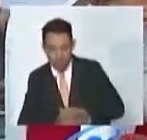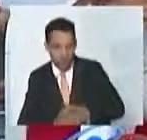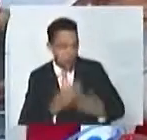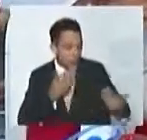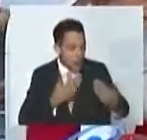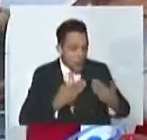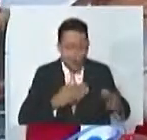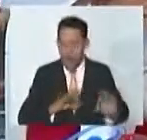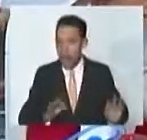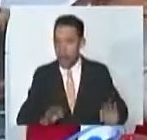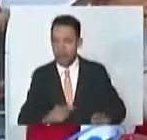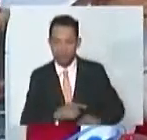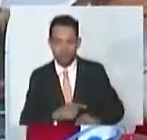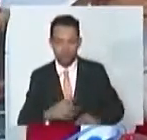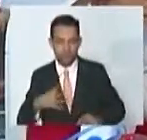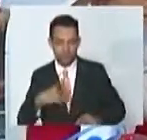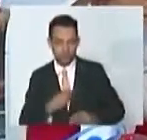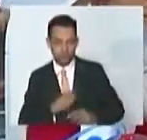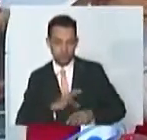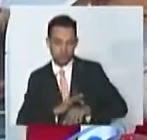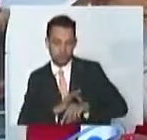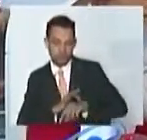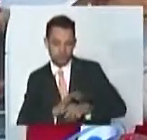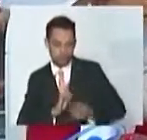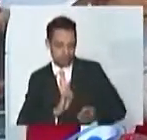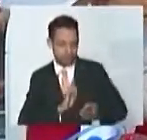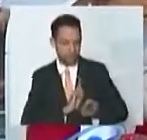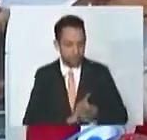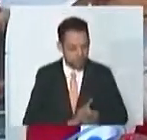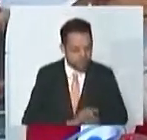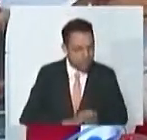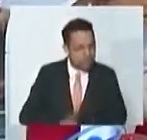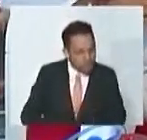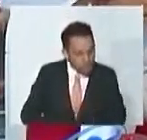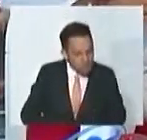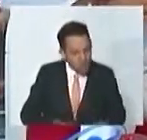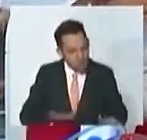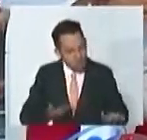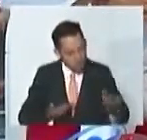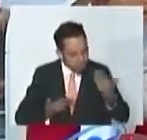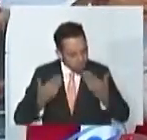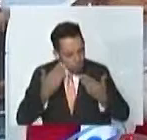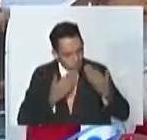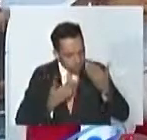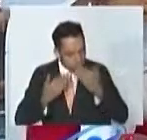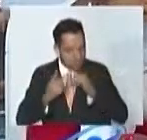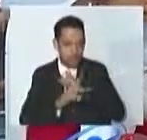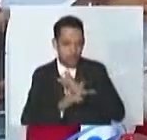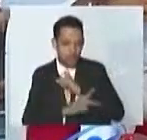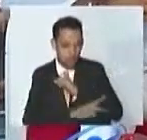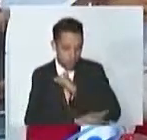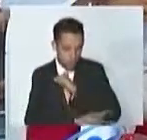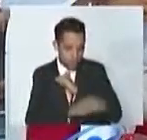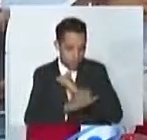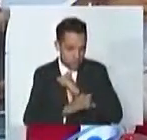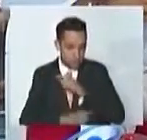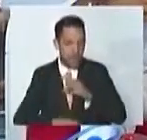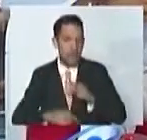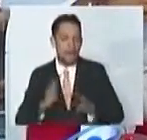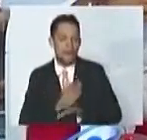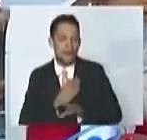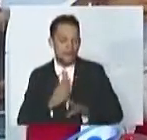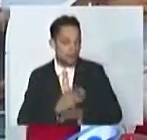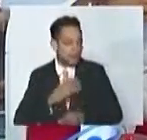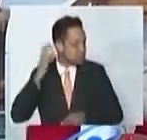socializa. Y cuando llegamos y hacemos la evaluación psicológica, nos damos cuenta que hay un problema fonoaudiológico y es